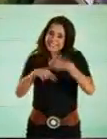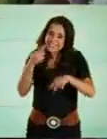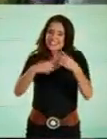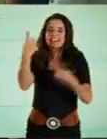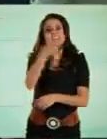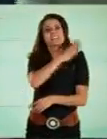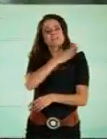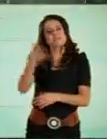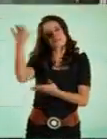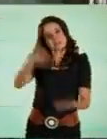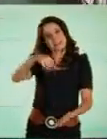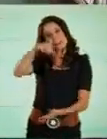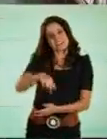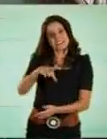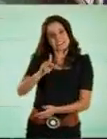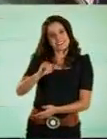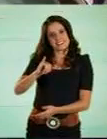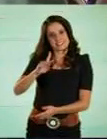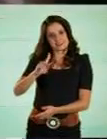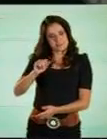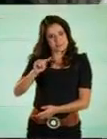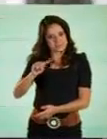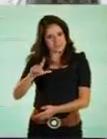Bienvenidas. Qué bueno que pudieron venir aquí, Patla.